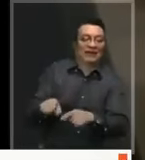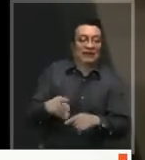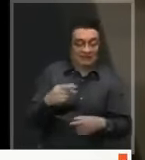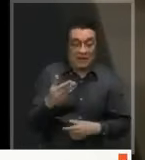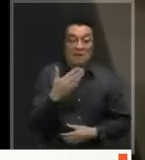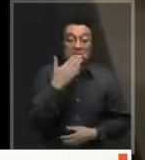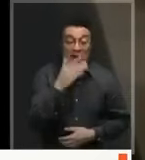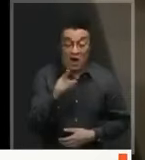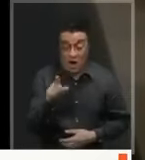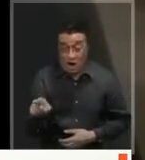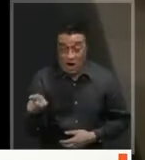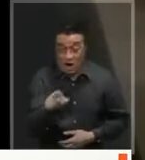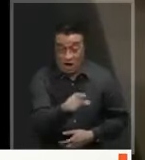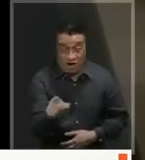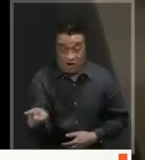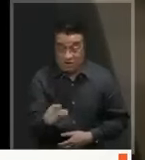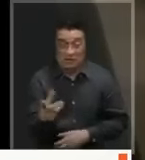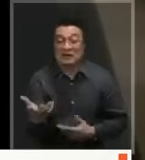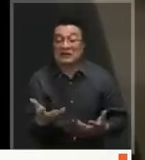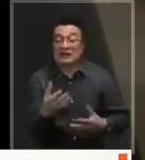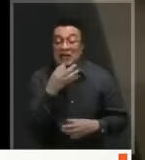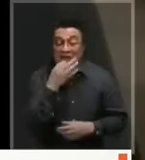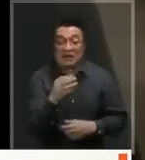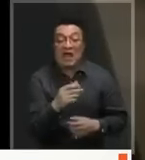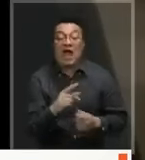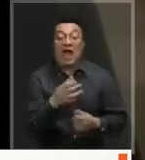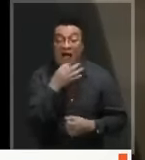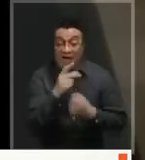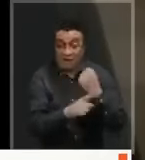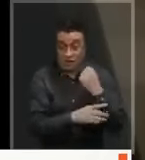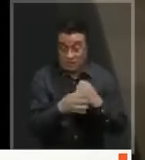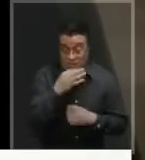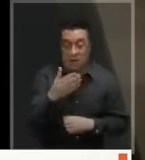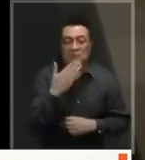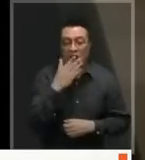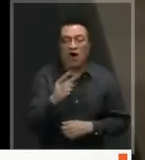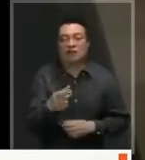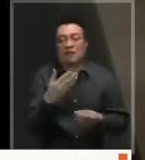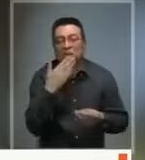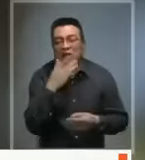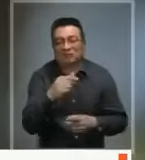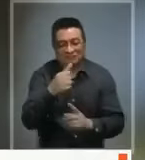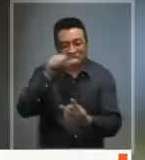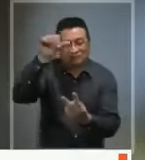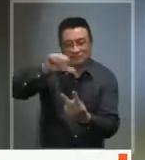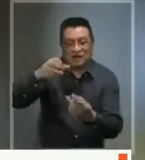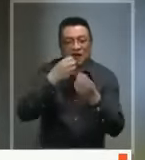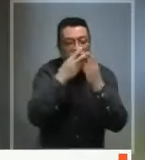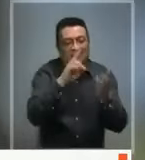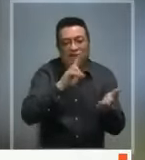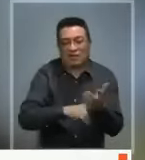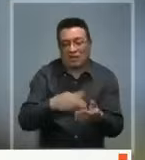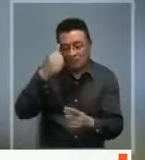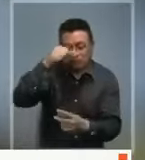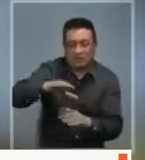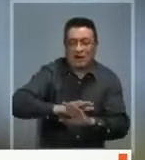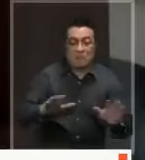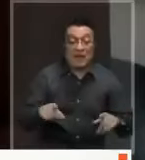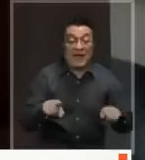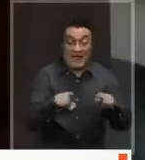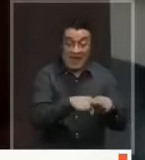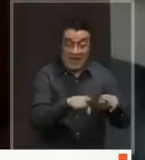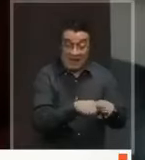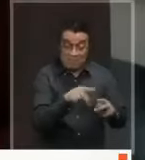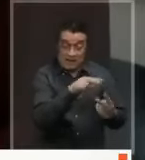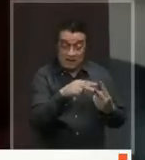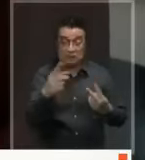sugieren a sus representados, entre comillas, es que admitan los hechos para que los condenen. Sus hermanas Tamara y Bárbara llegaron